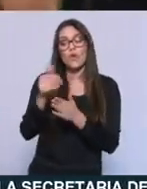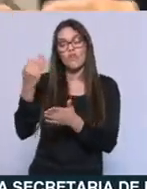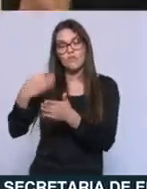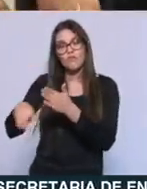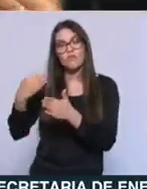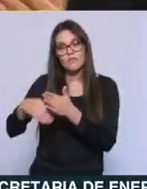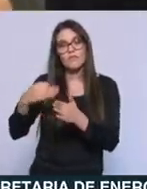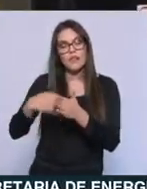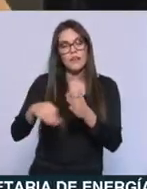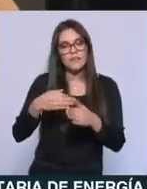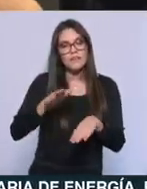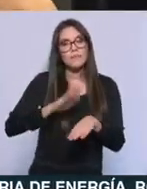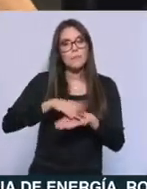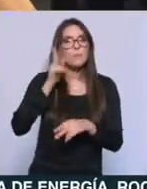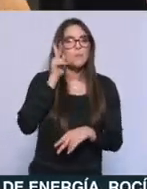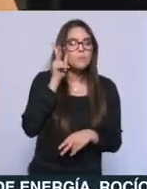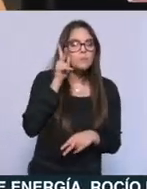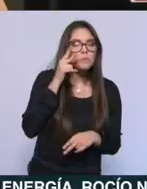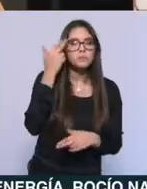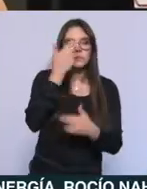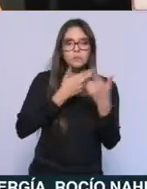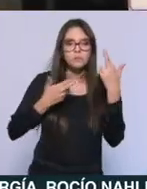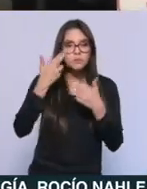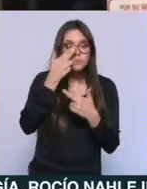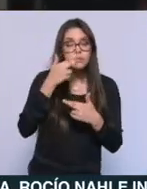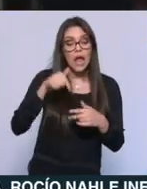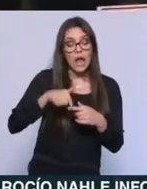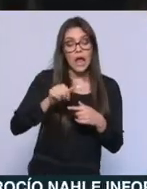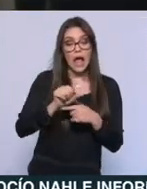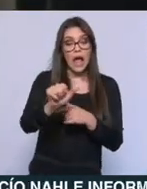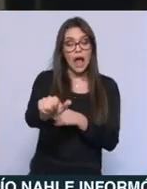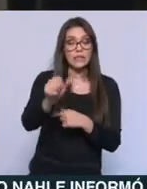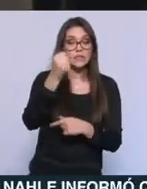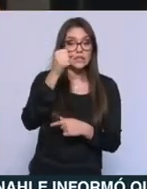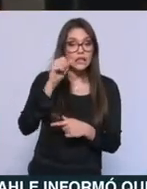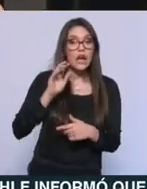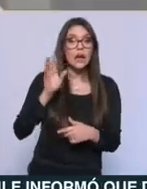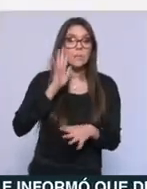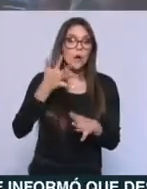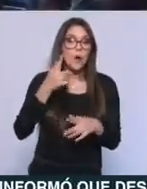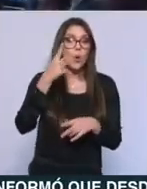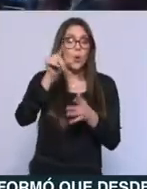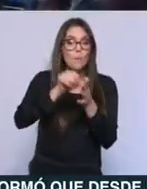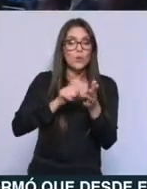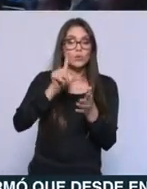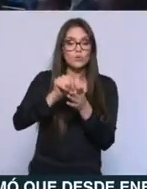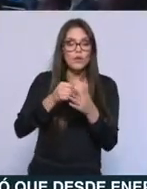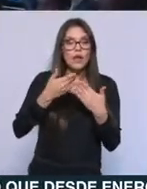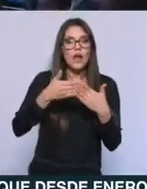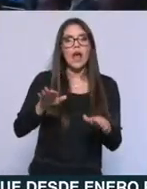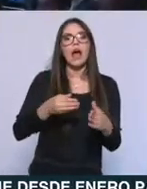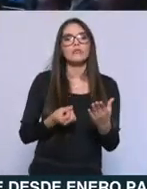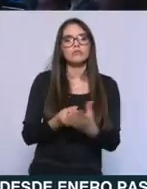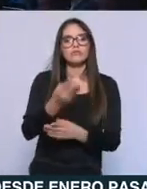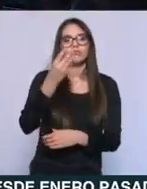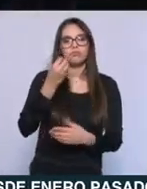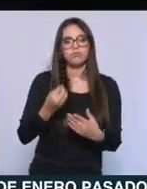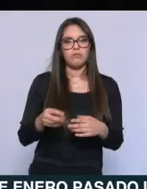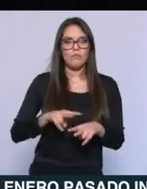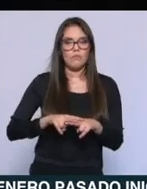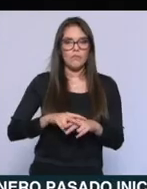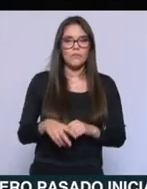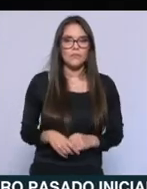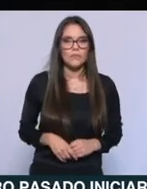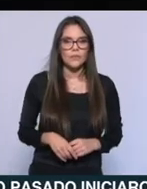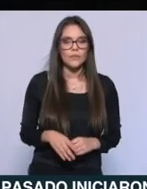de aquí a septiembre vamos a estar recibiendo pues casi un tren al mes. Por otro lado, en el marco del informe